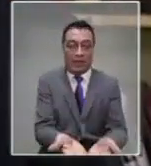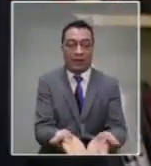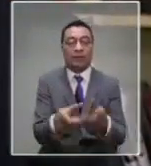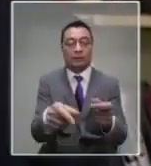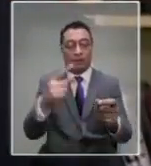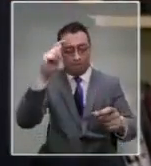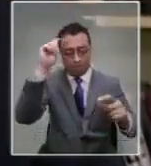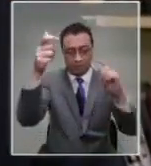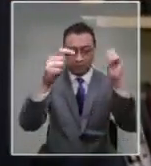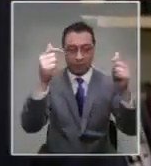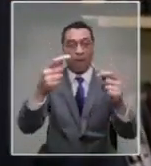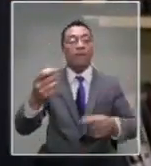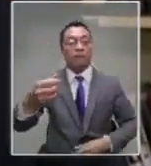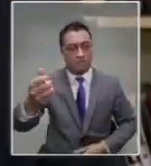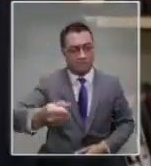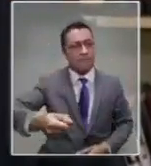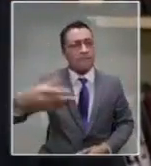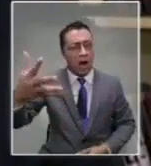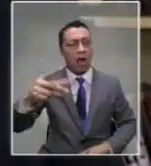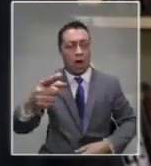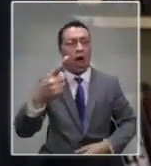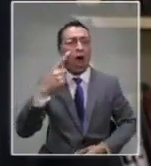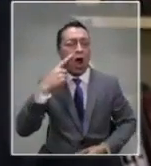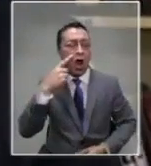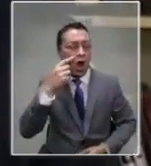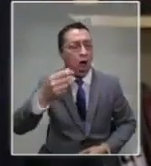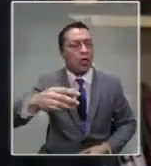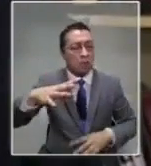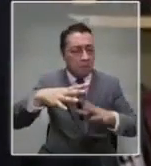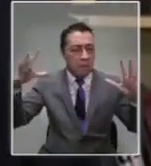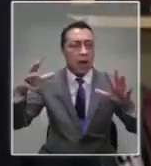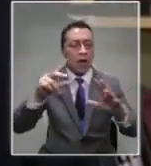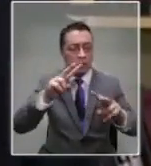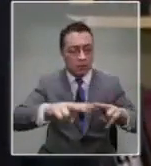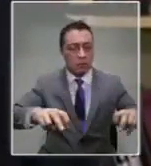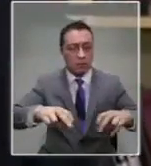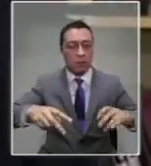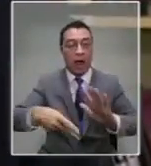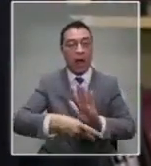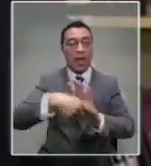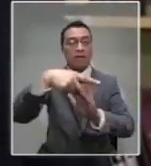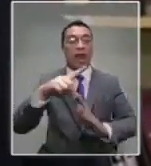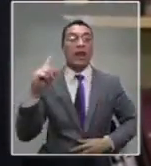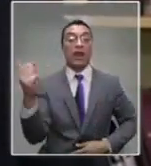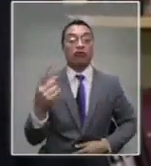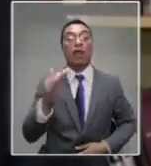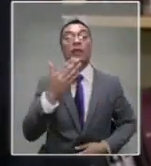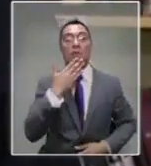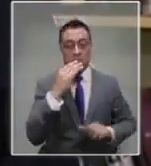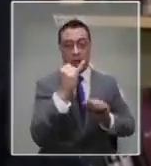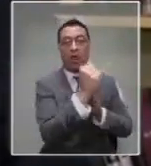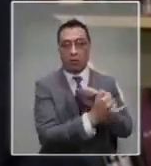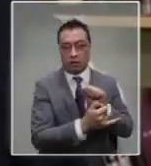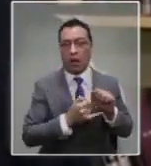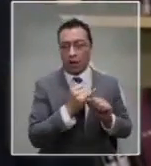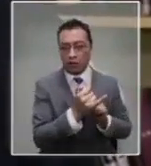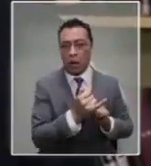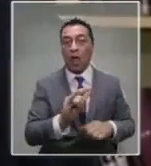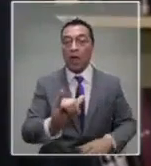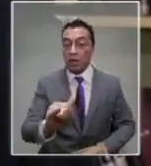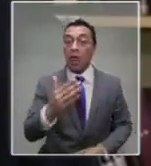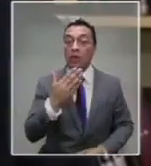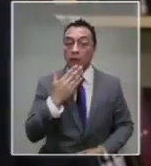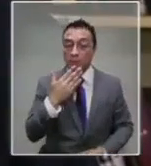cierto?, a la creación de valor, a la creación de conocimiento a nivel nacional y a nivel internacional